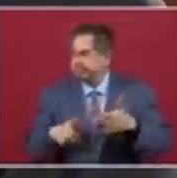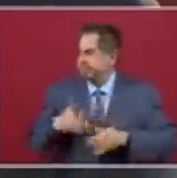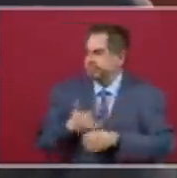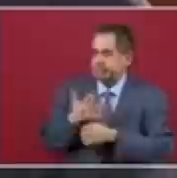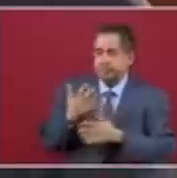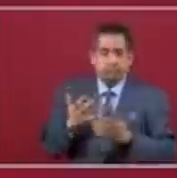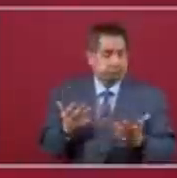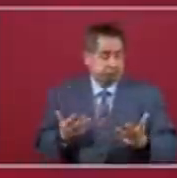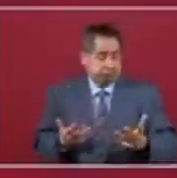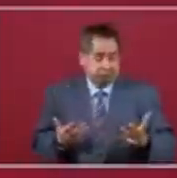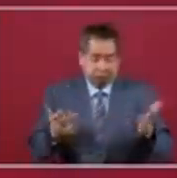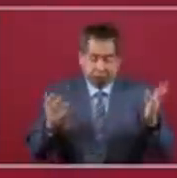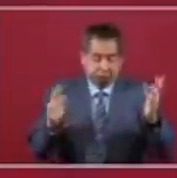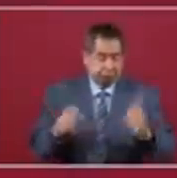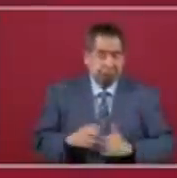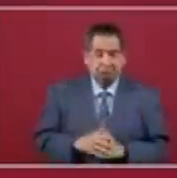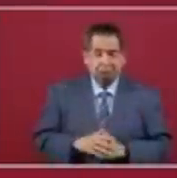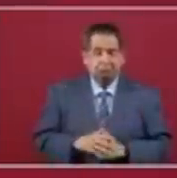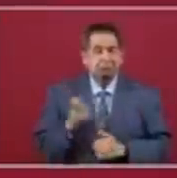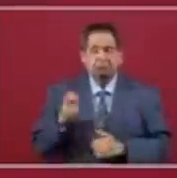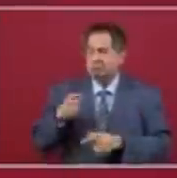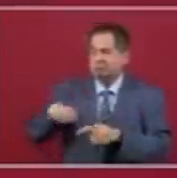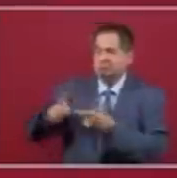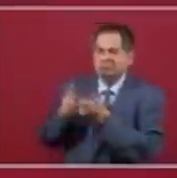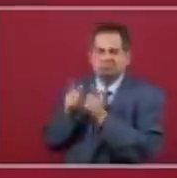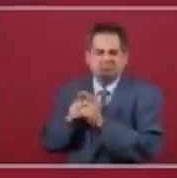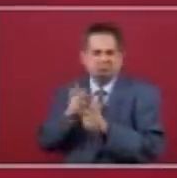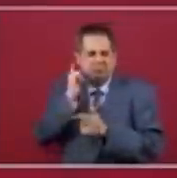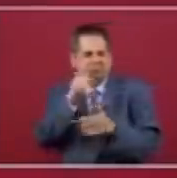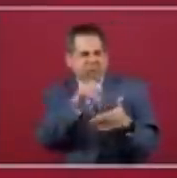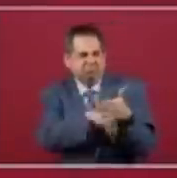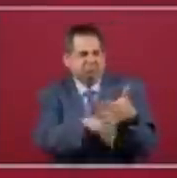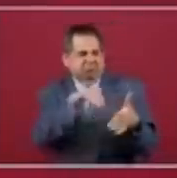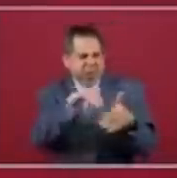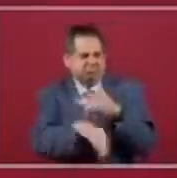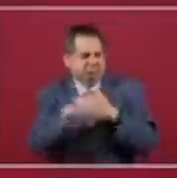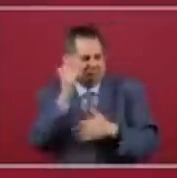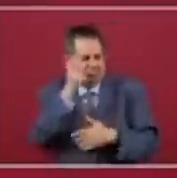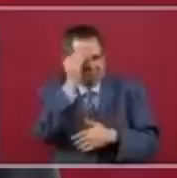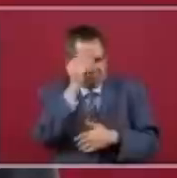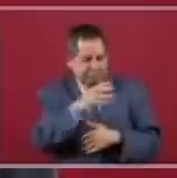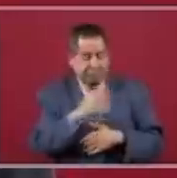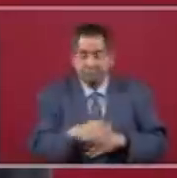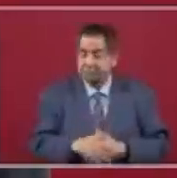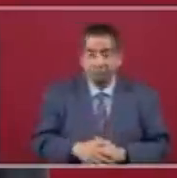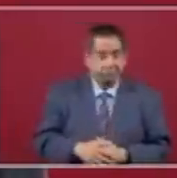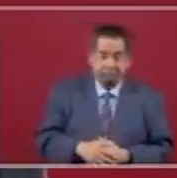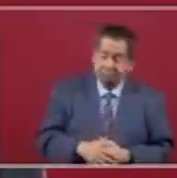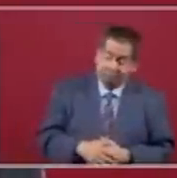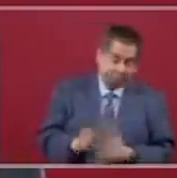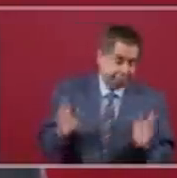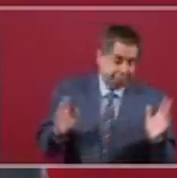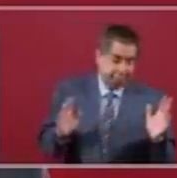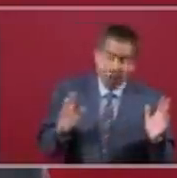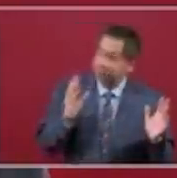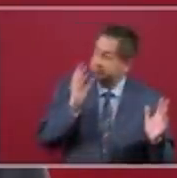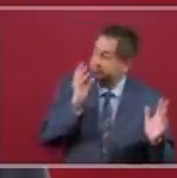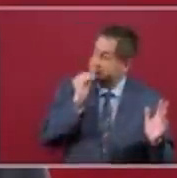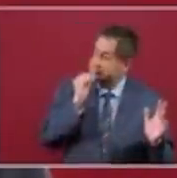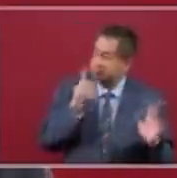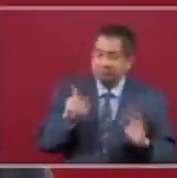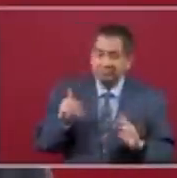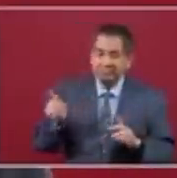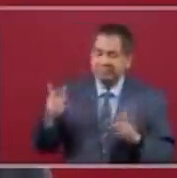Por eso apuestan a que fracasemos, se van a quedar con